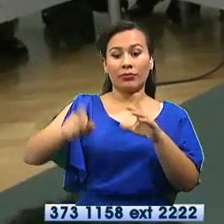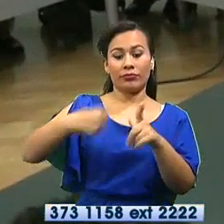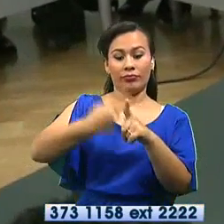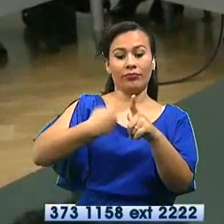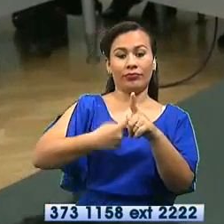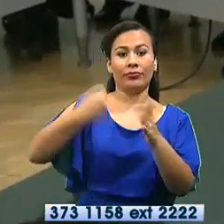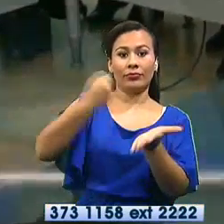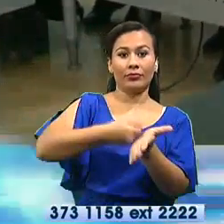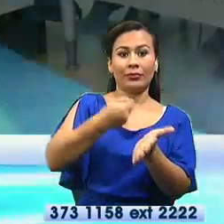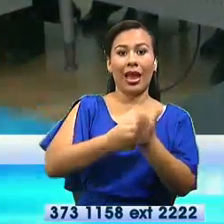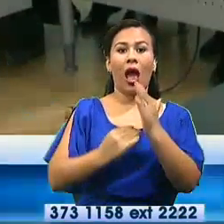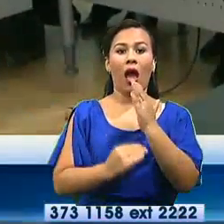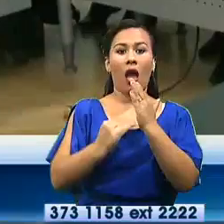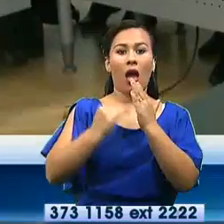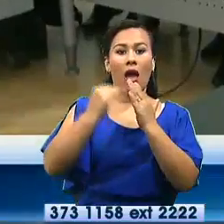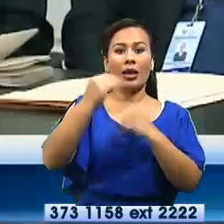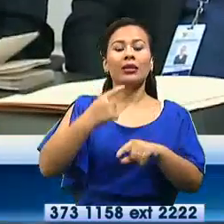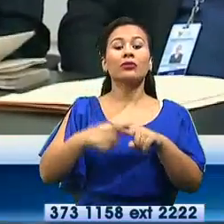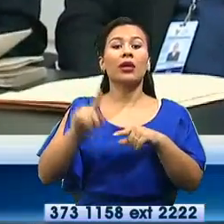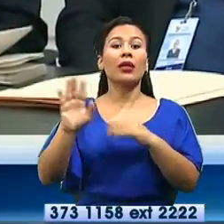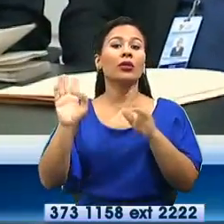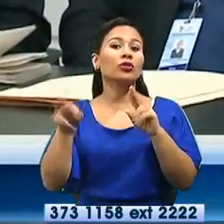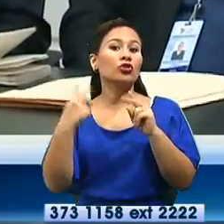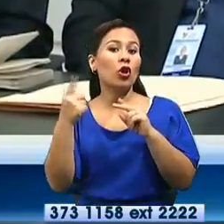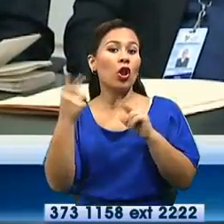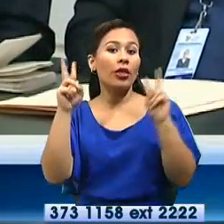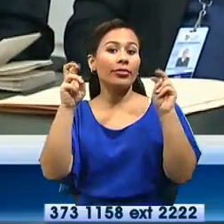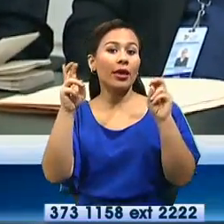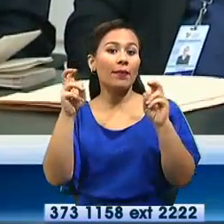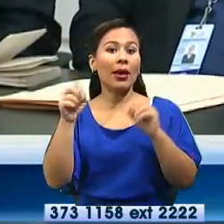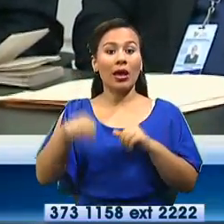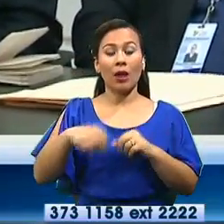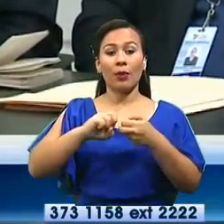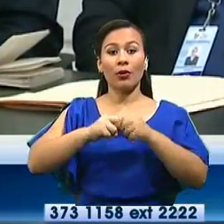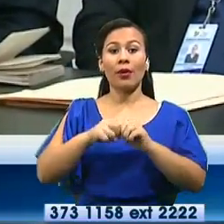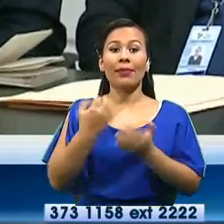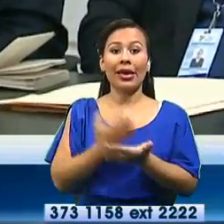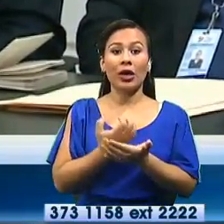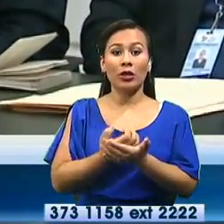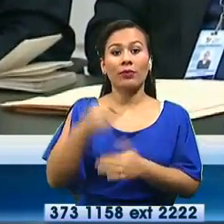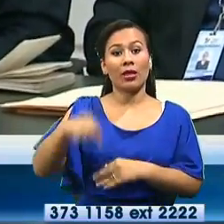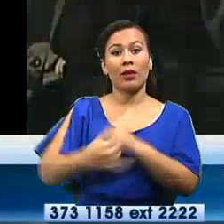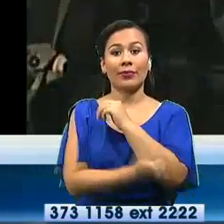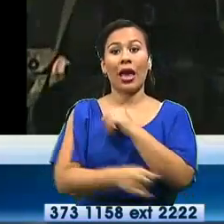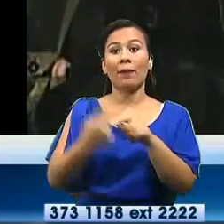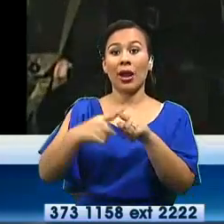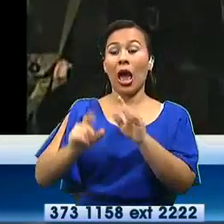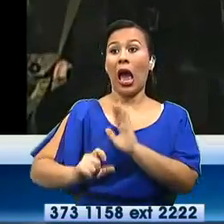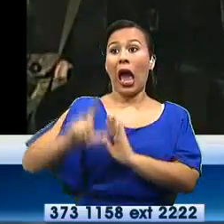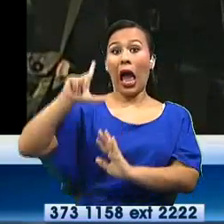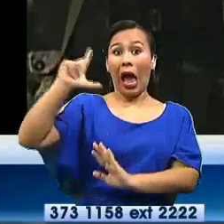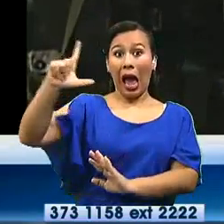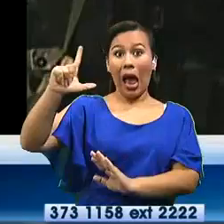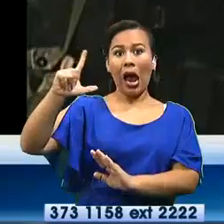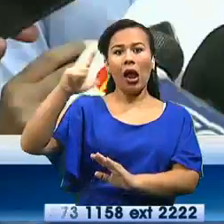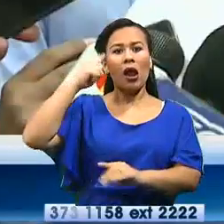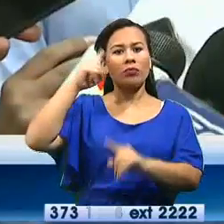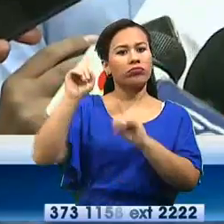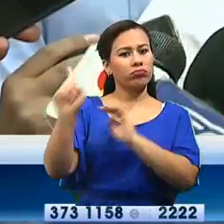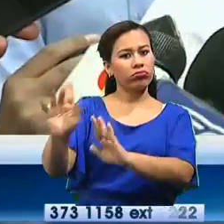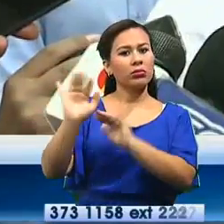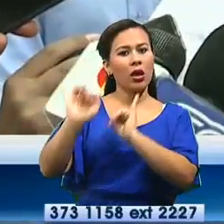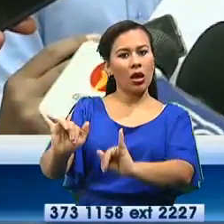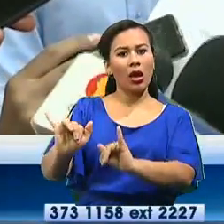incrementarán únicamente tomando en cuenta la inflación y que las pensiones más altas serán las únicas en congelarse hasta conseguir la igualdad.